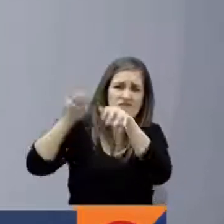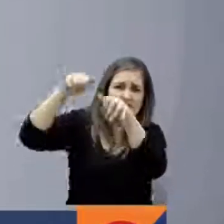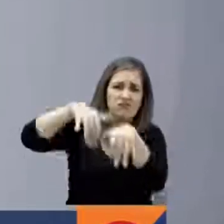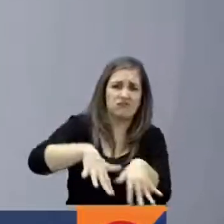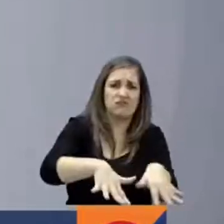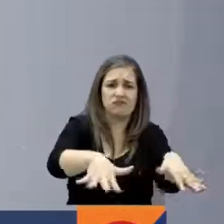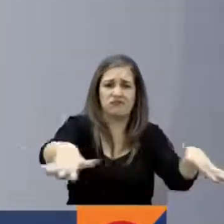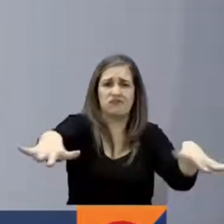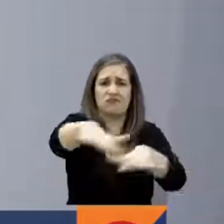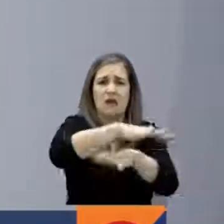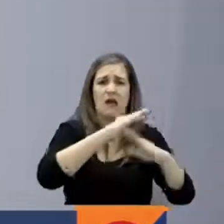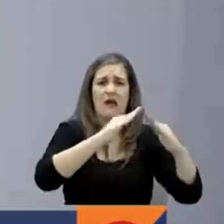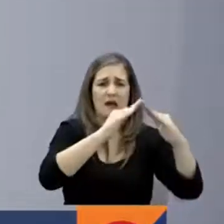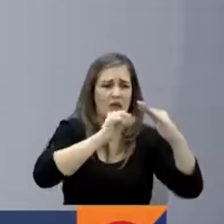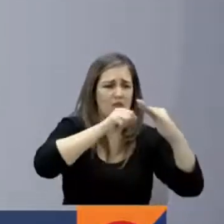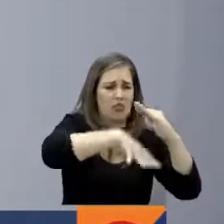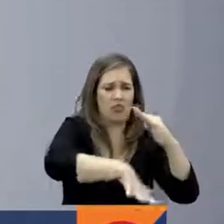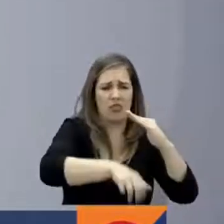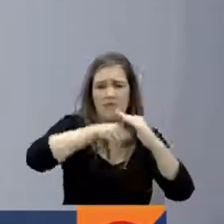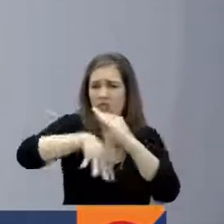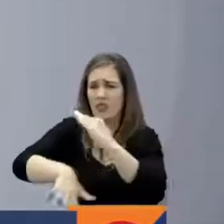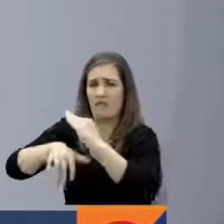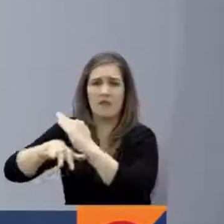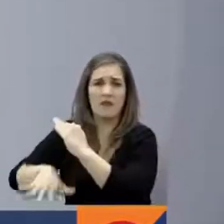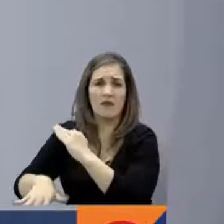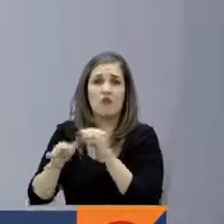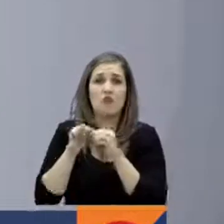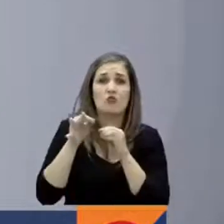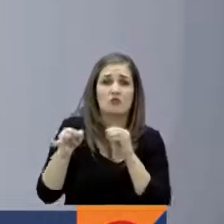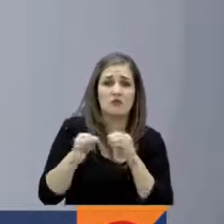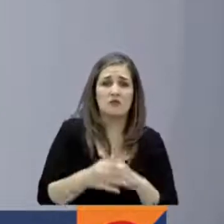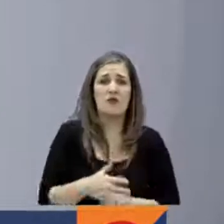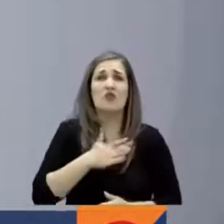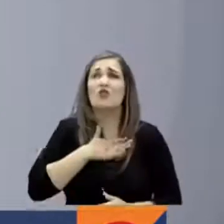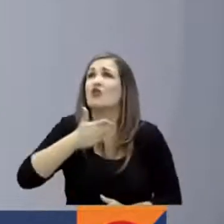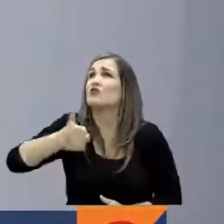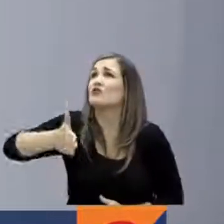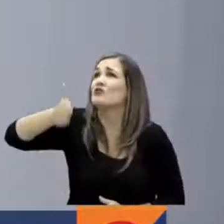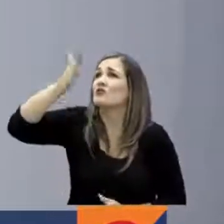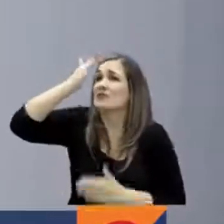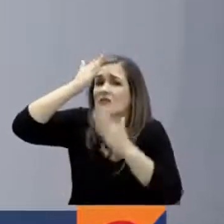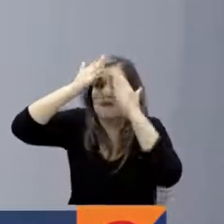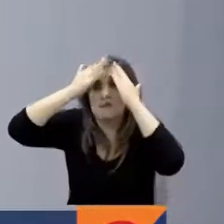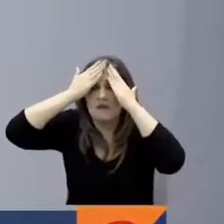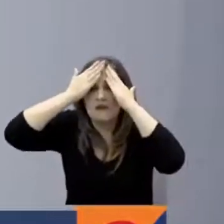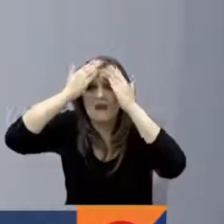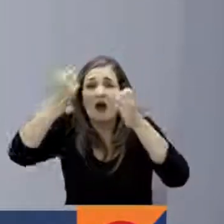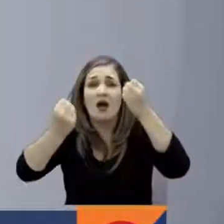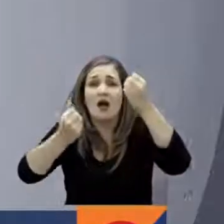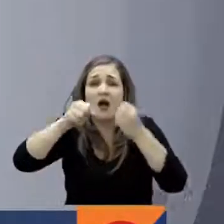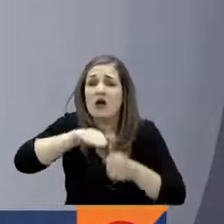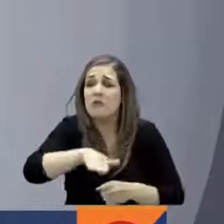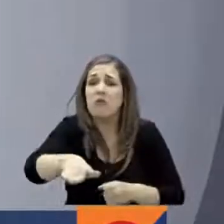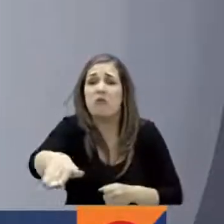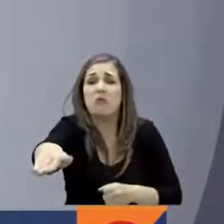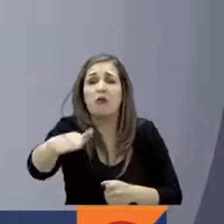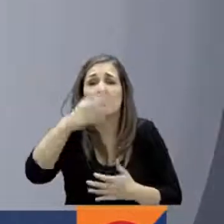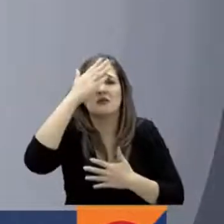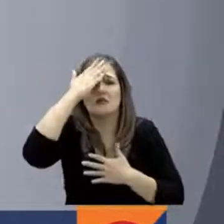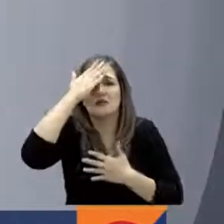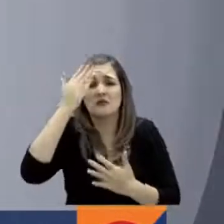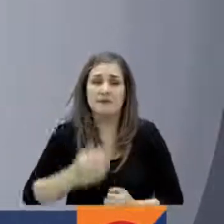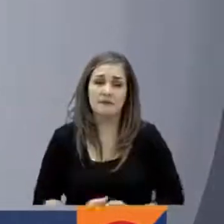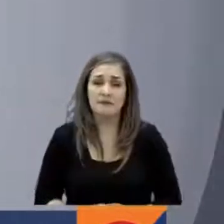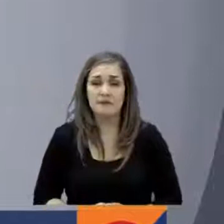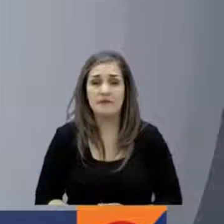desbordó e inundó varias viviendas del municipio. Dios mío, se acabó de llevar un carro de aquí. Me llevó unos